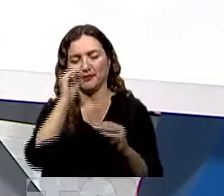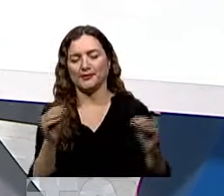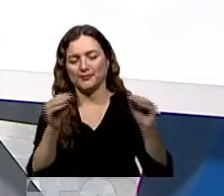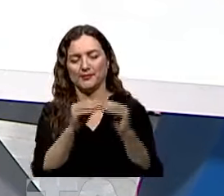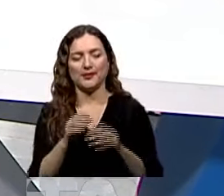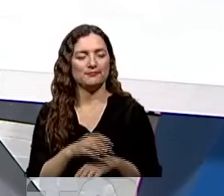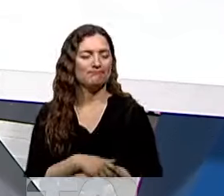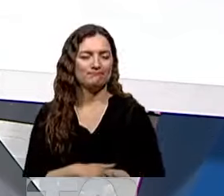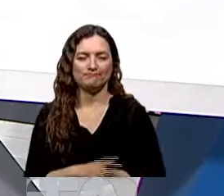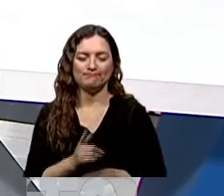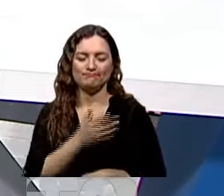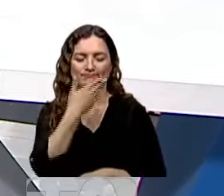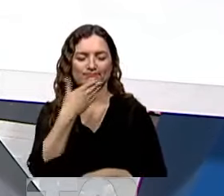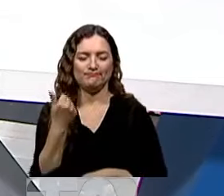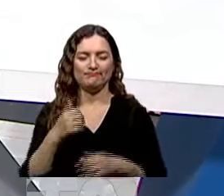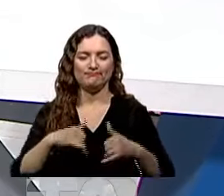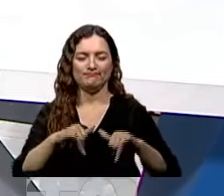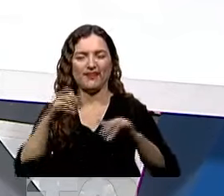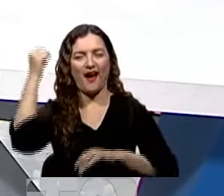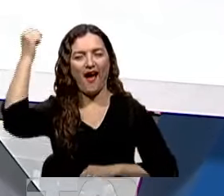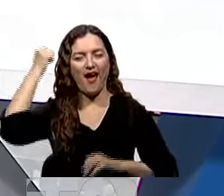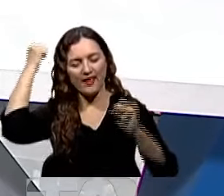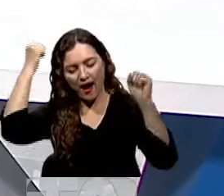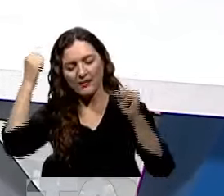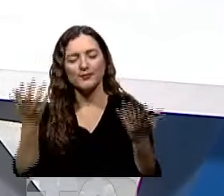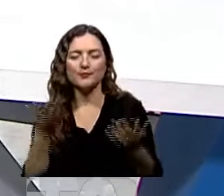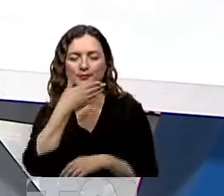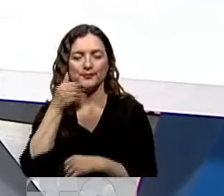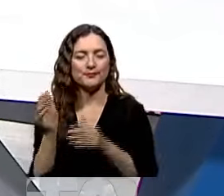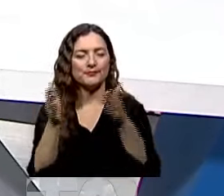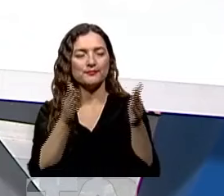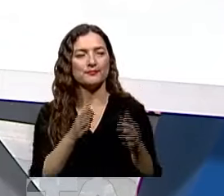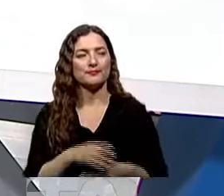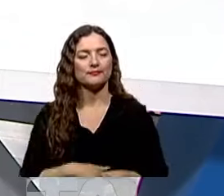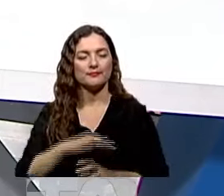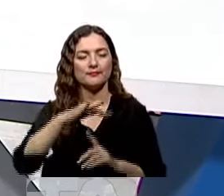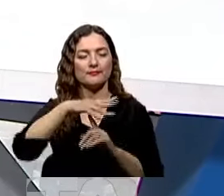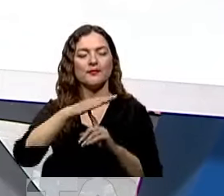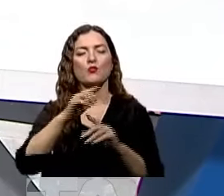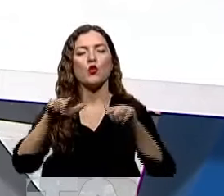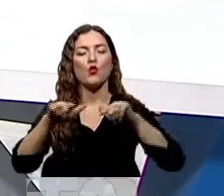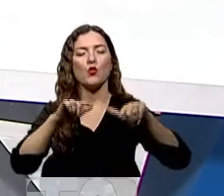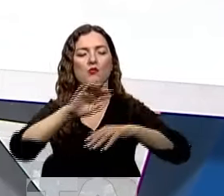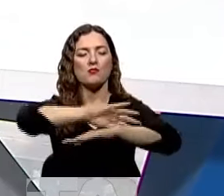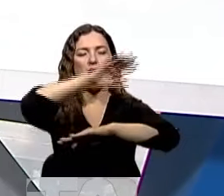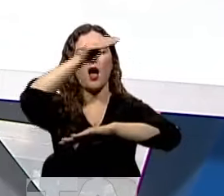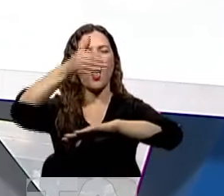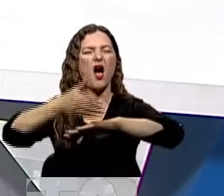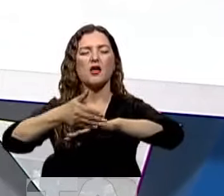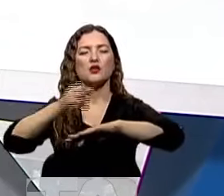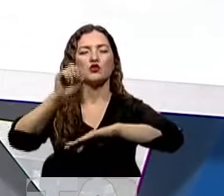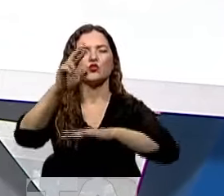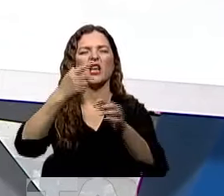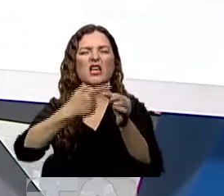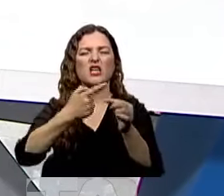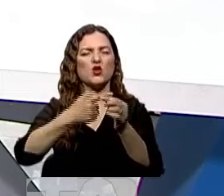por favor. Sí, a veces toca seguir aprendiendo. Solo eso puedo decir. Pero bueno, en el parque de la Concha Acústica de la Ferroviaria, esto al sur de